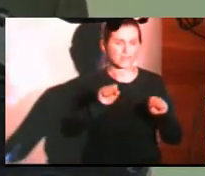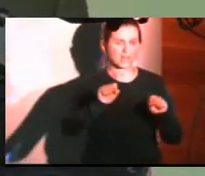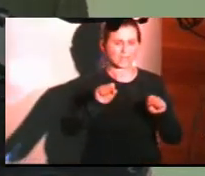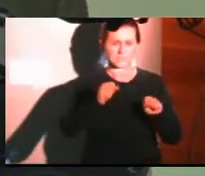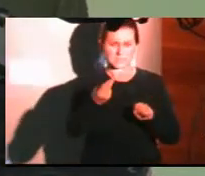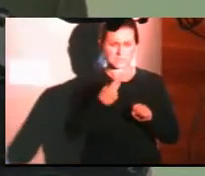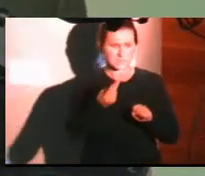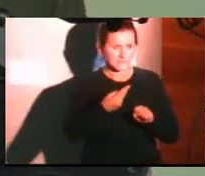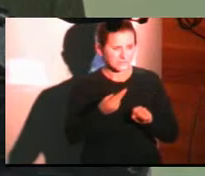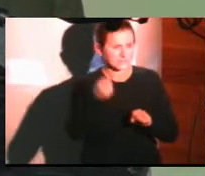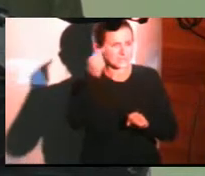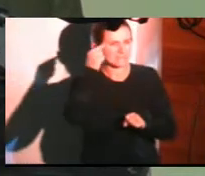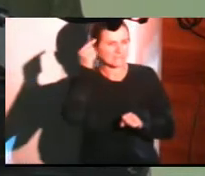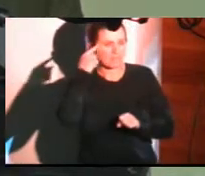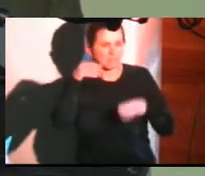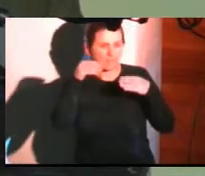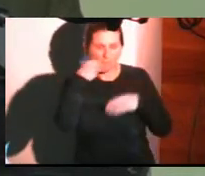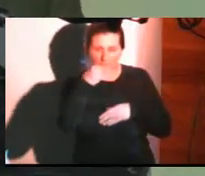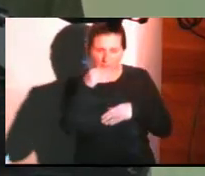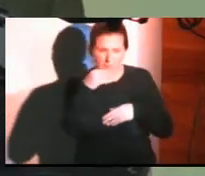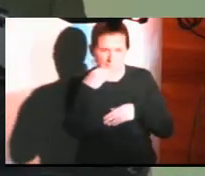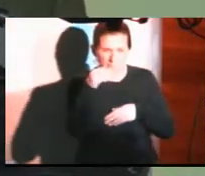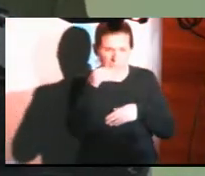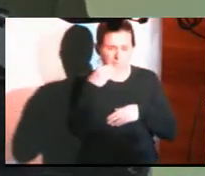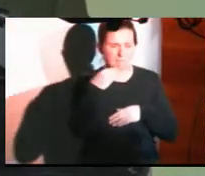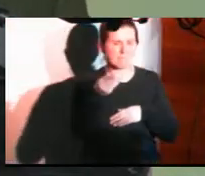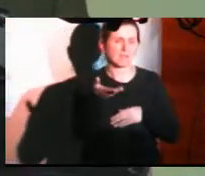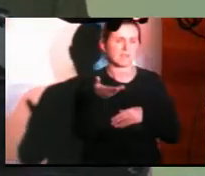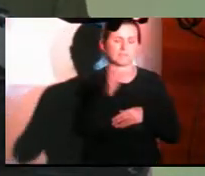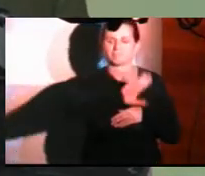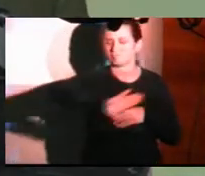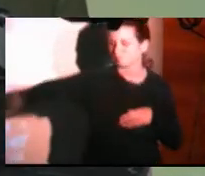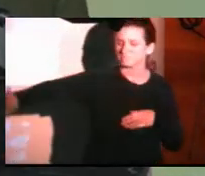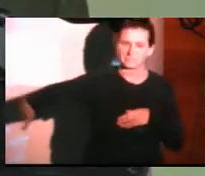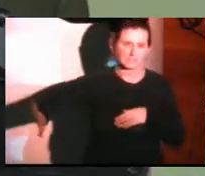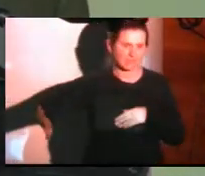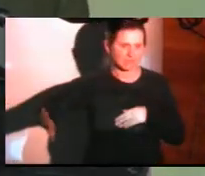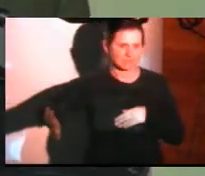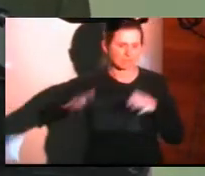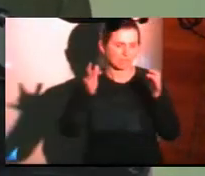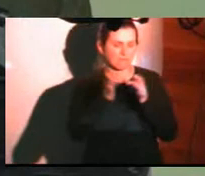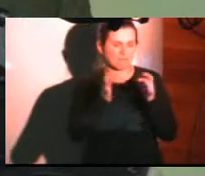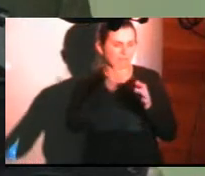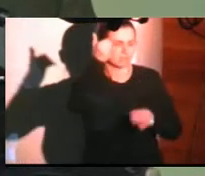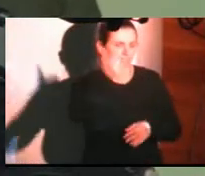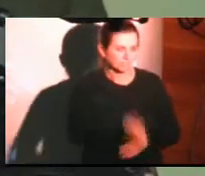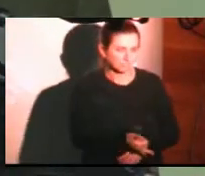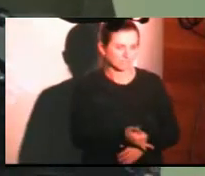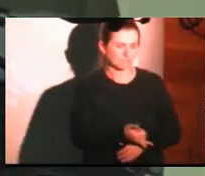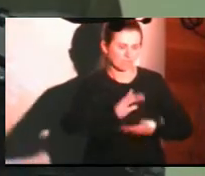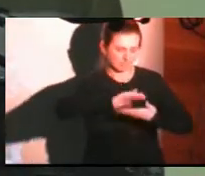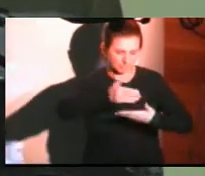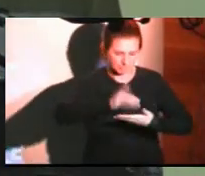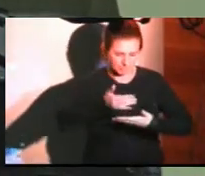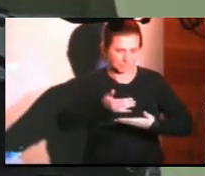decir, que se vayan reduciendo la cantidad de expedientes, de papeles. El otro día me mandaron un expediente de tierras, era